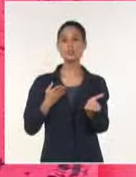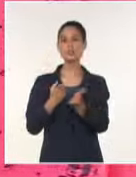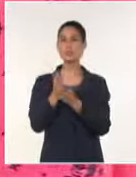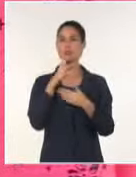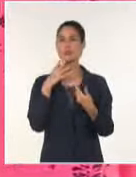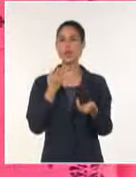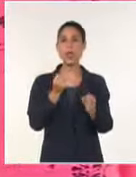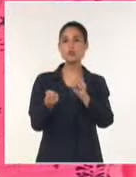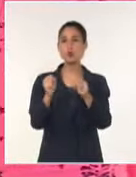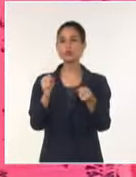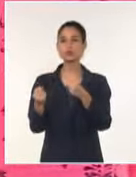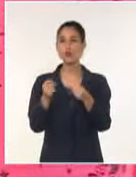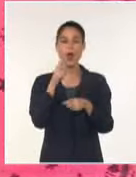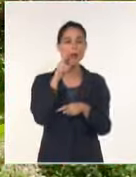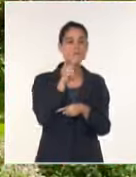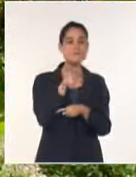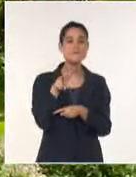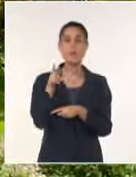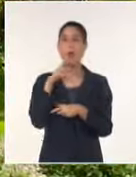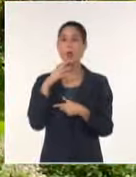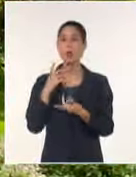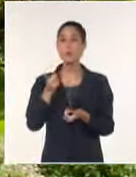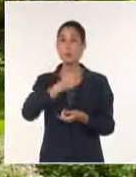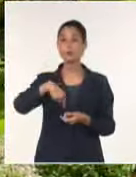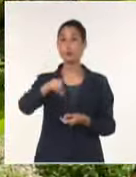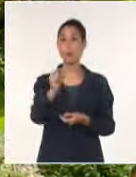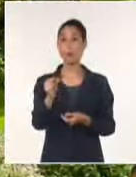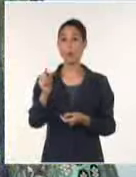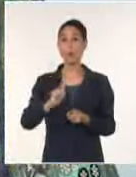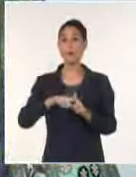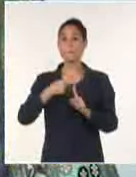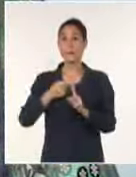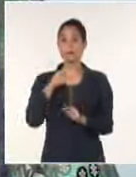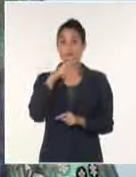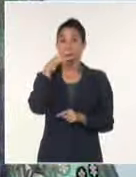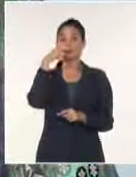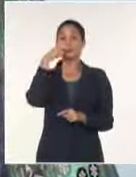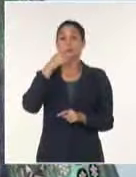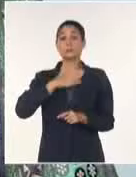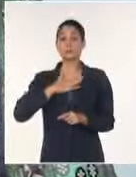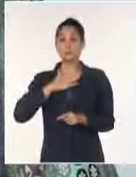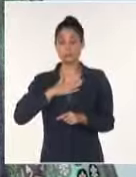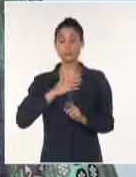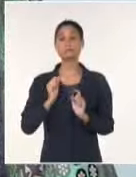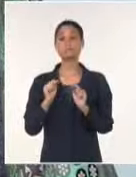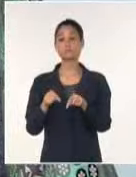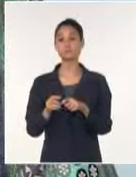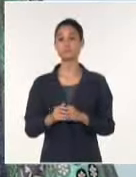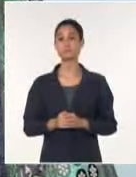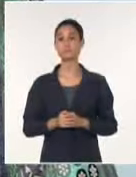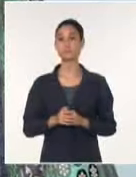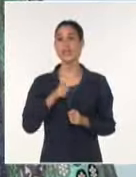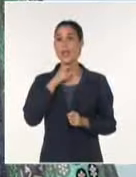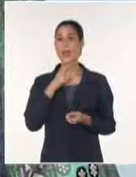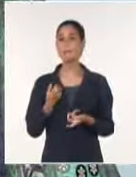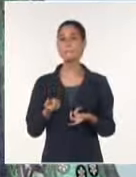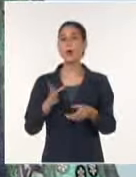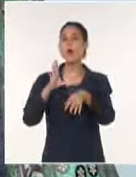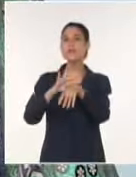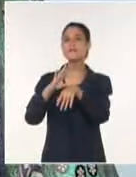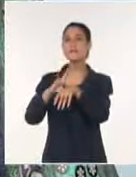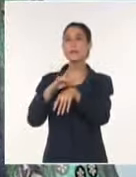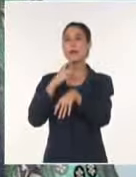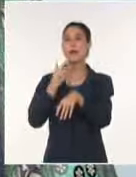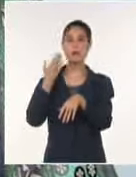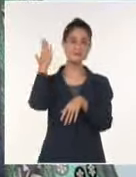enfermedades diarreicas agudas y de infecciones respiratorias. Hoy no hay brotes de enfermedades respiratorias agudas,